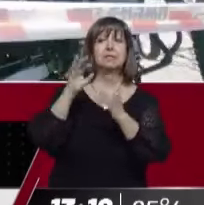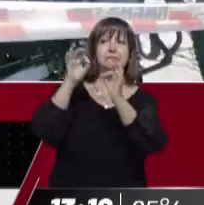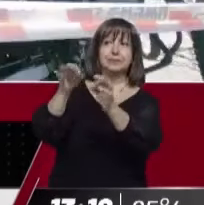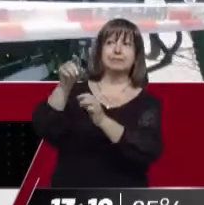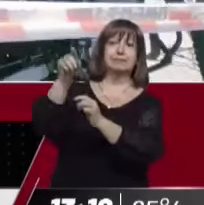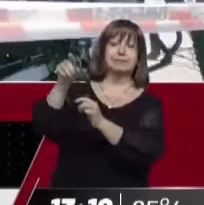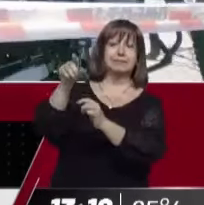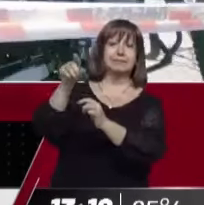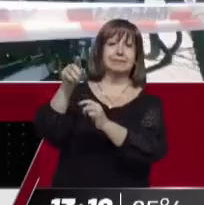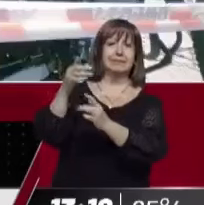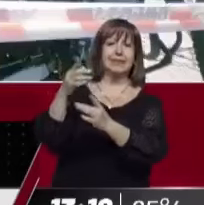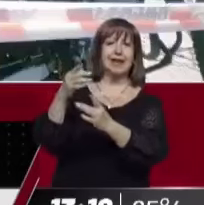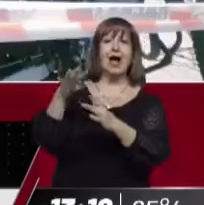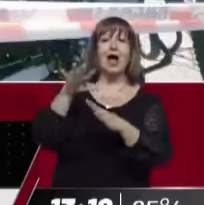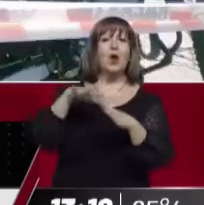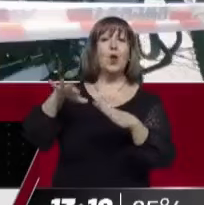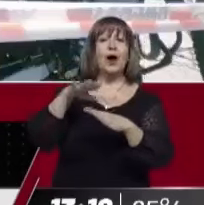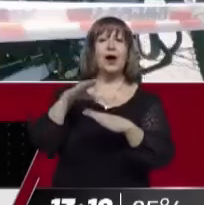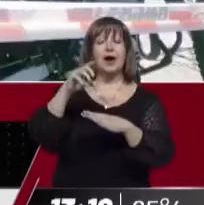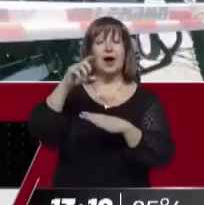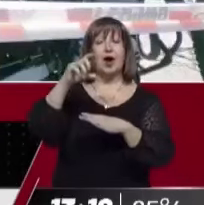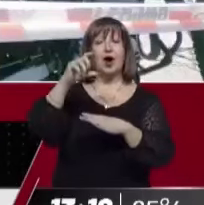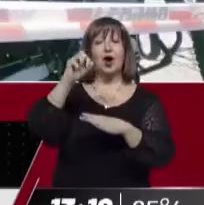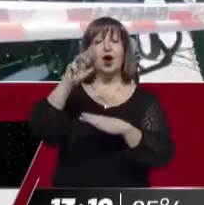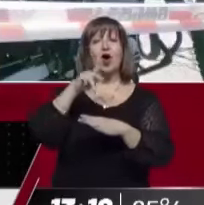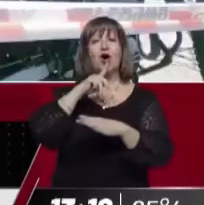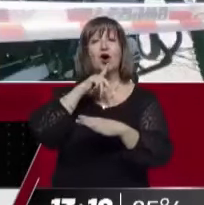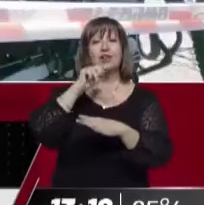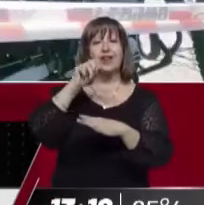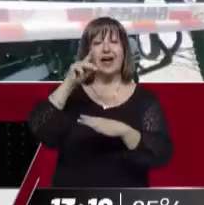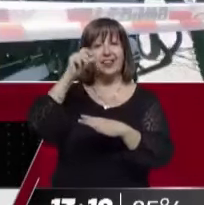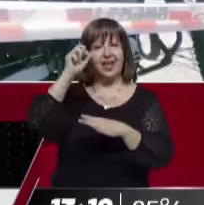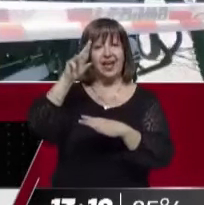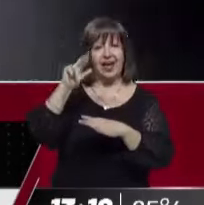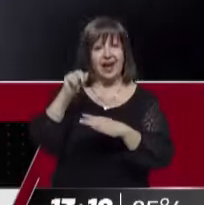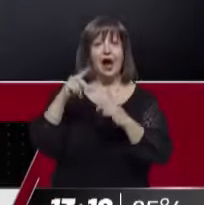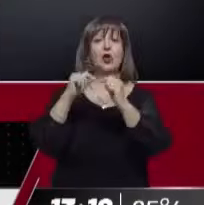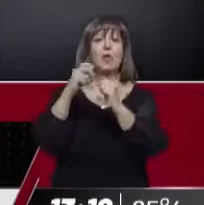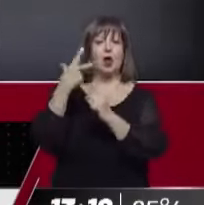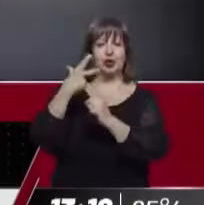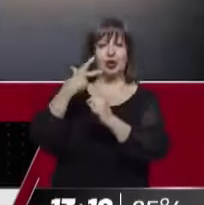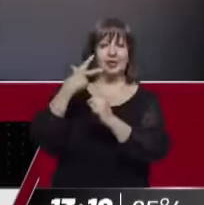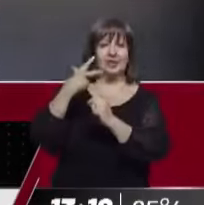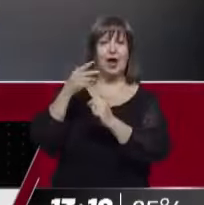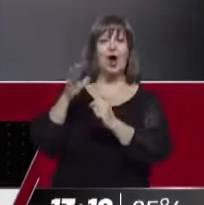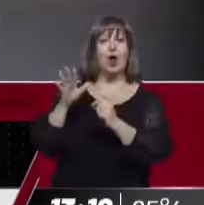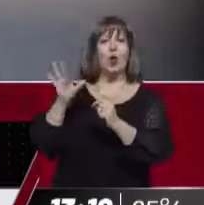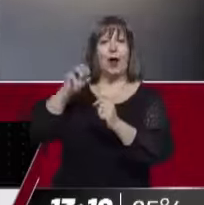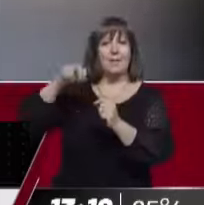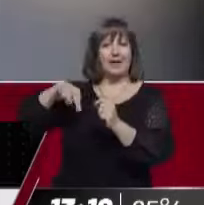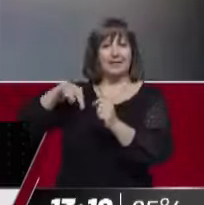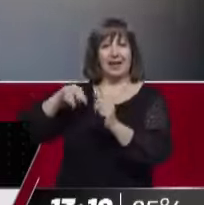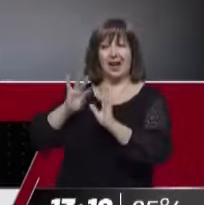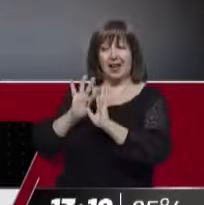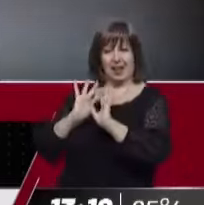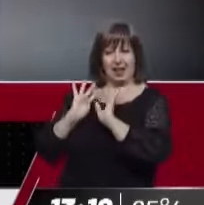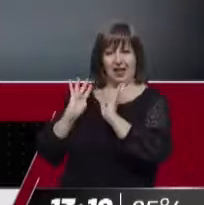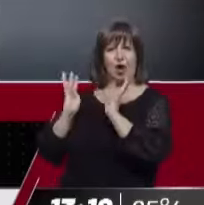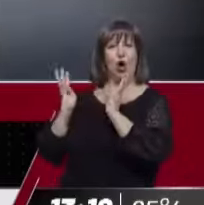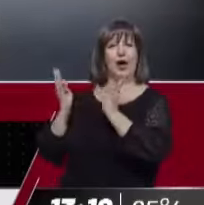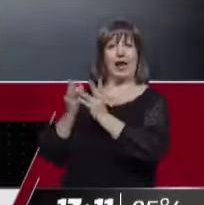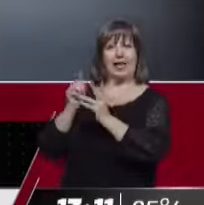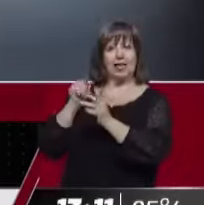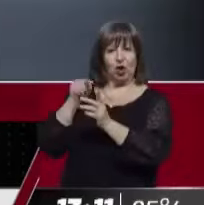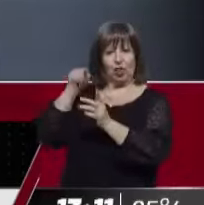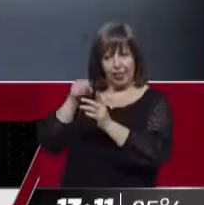se da la fuga en la camioneta que estamos viendo en este momento. Marcela, es impresionante. Ahí comienza entonces la persecución policial. Es impresionante la cantidad de antecedentes que, según